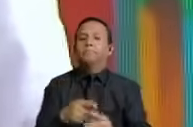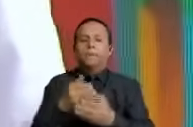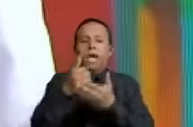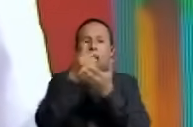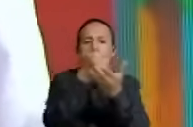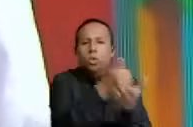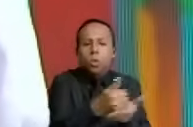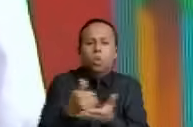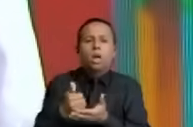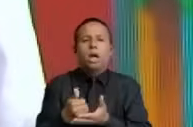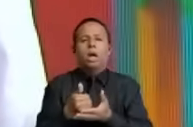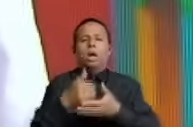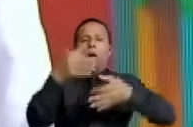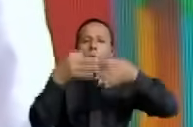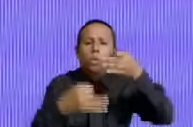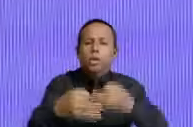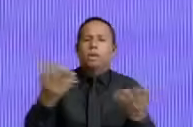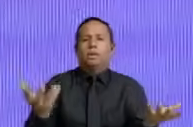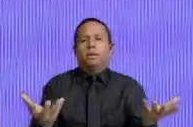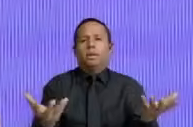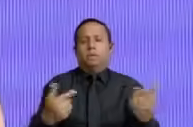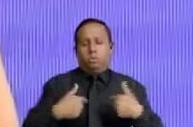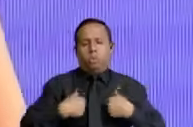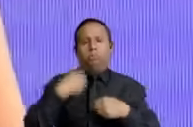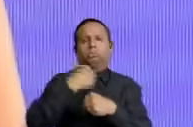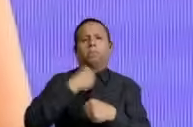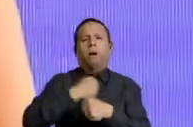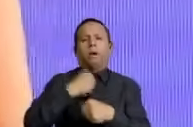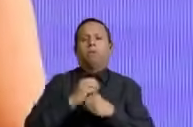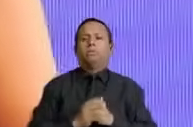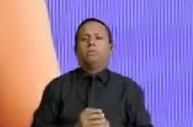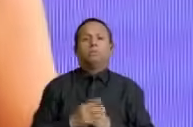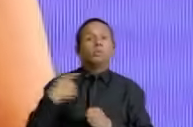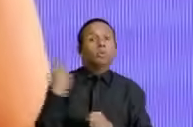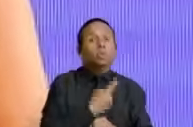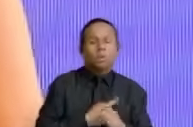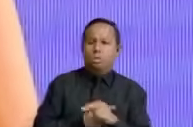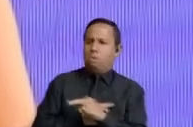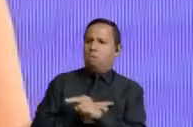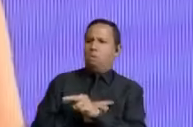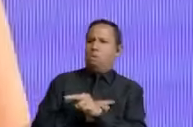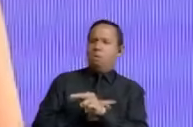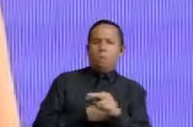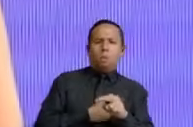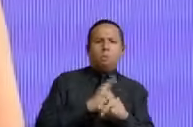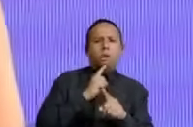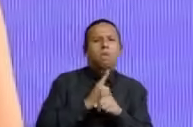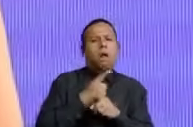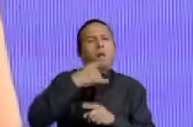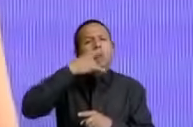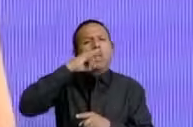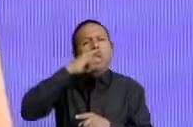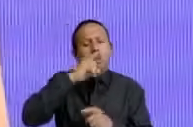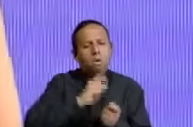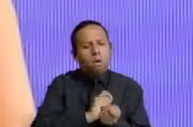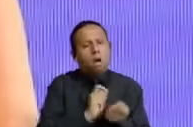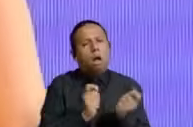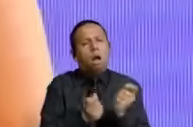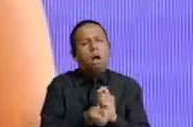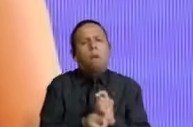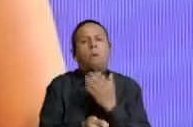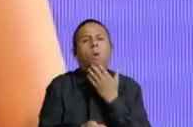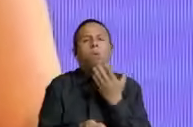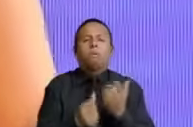justicia vinimos a trabajar nosotros podemos notar los cambios que han sufrido nuestros pequeños debido a que no